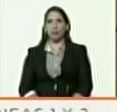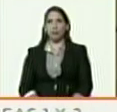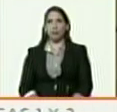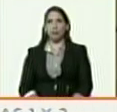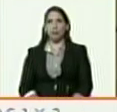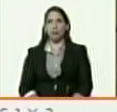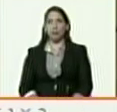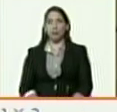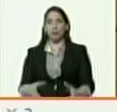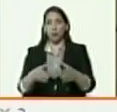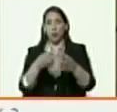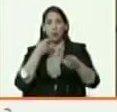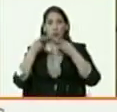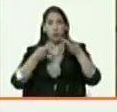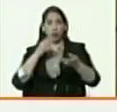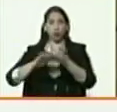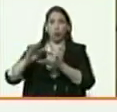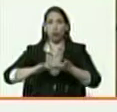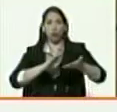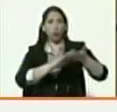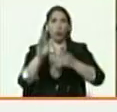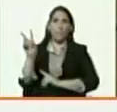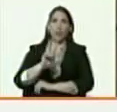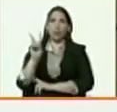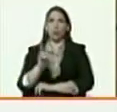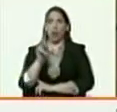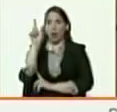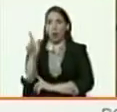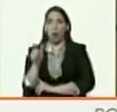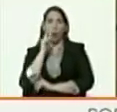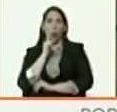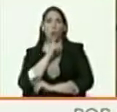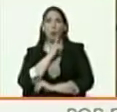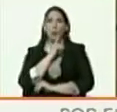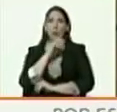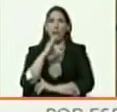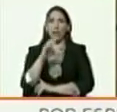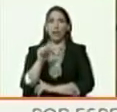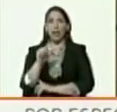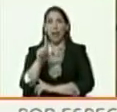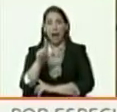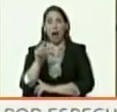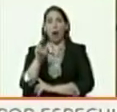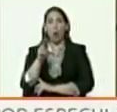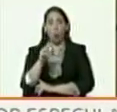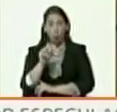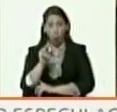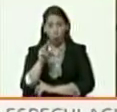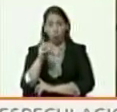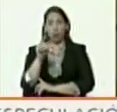Por el partido Soluciones para Venezuela, el ciudadano Claudio Fermín.